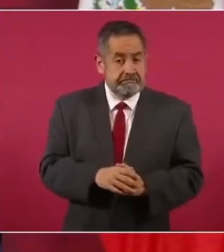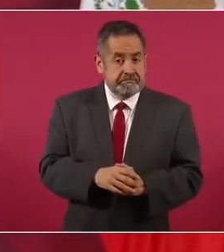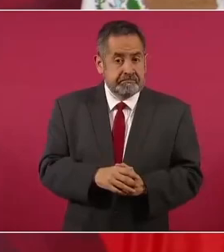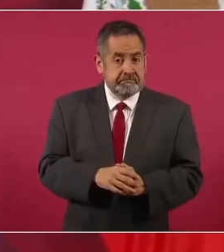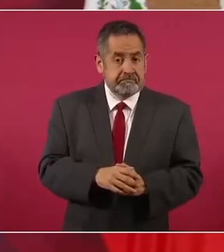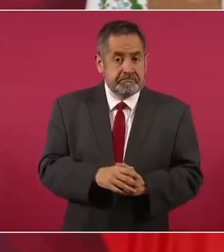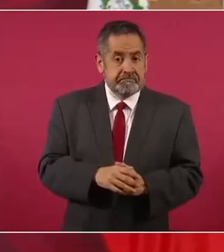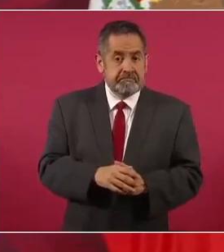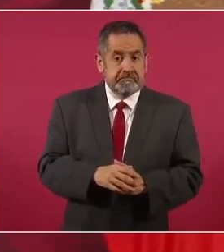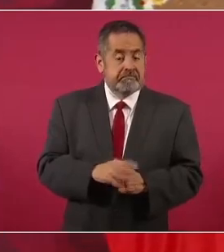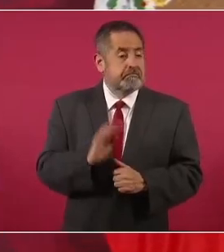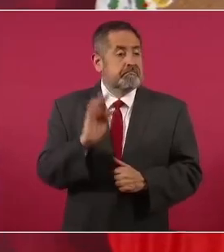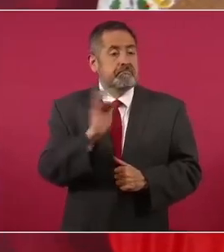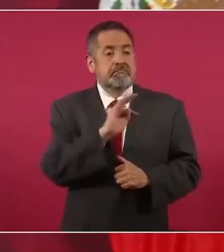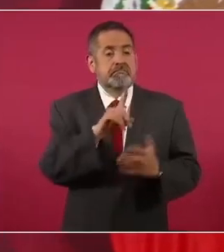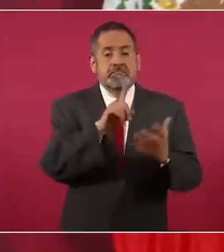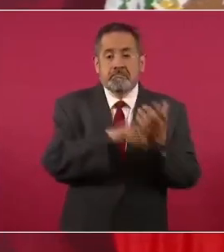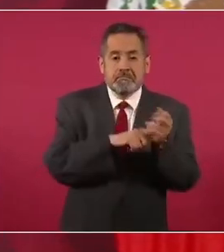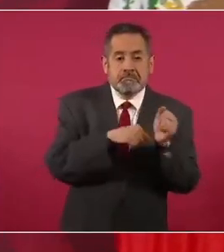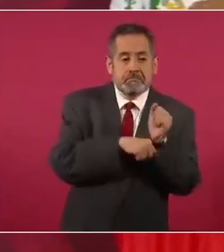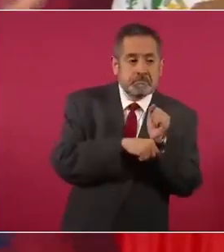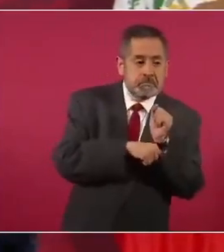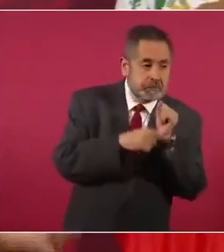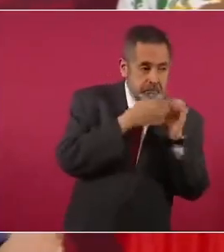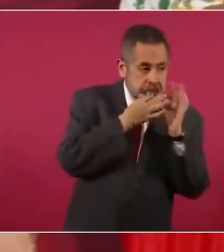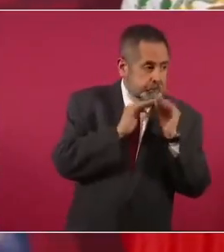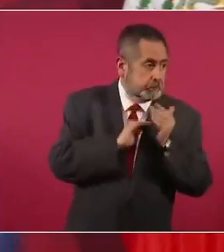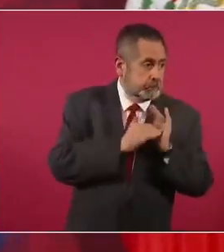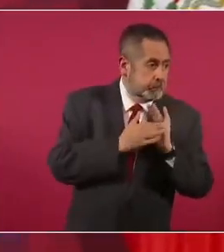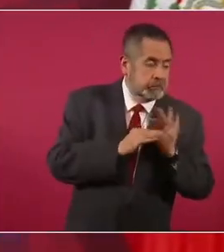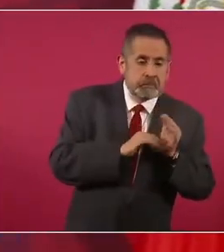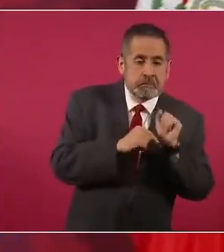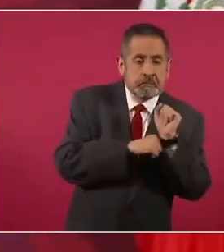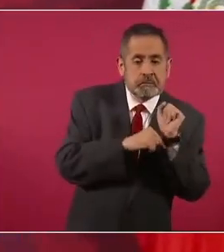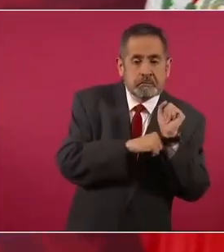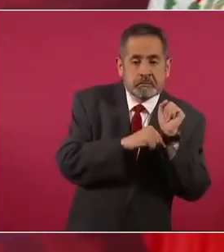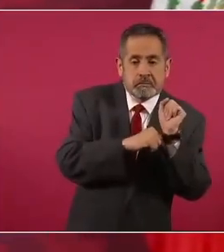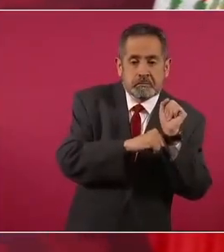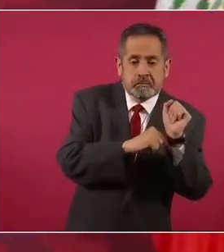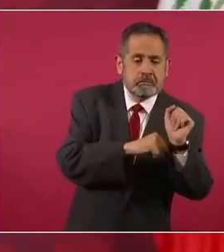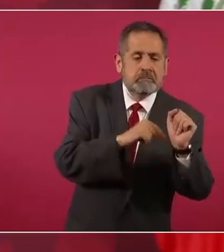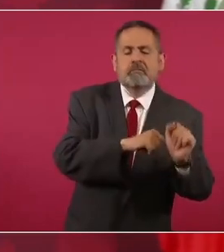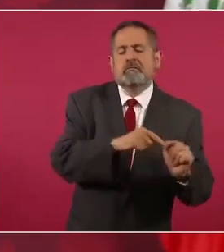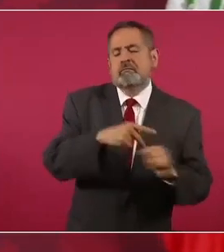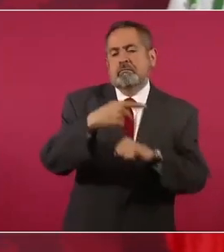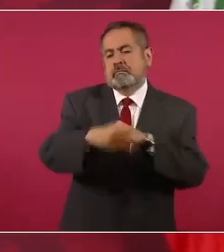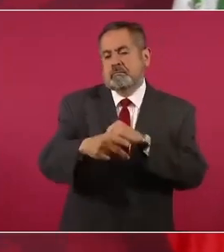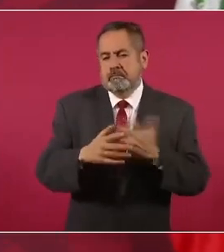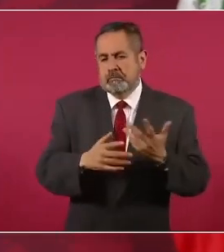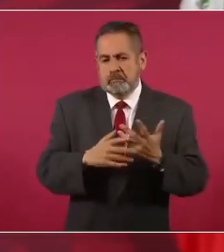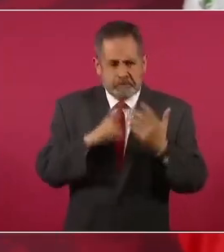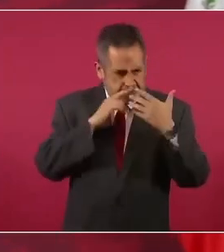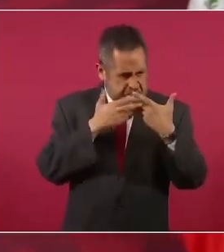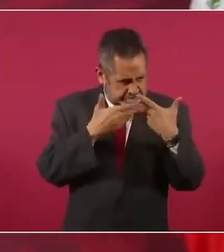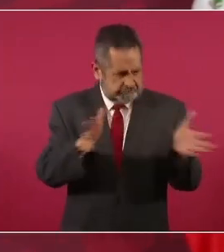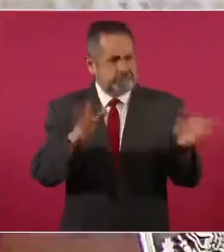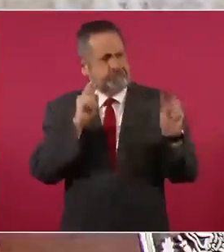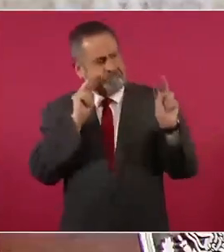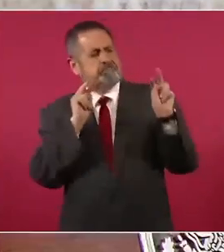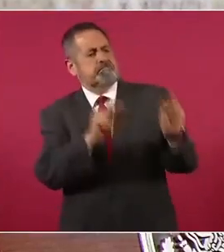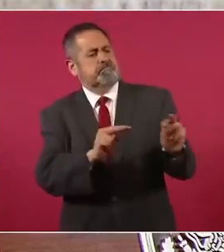se mantiene soterrado y hace mucho daño para tener una sociedad